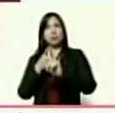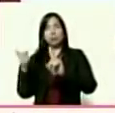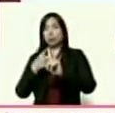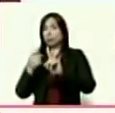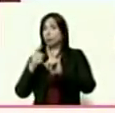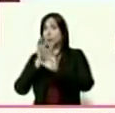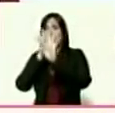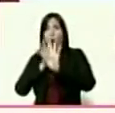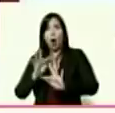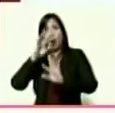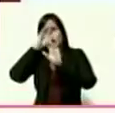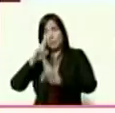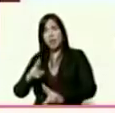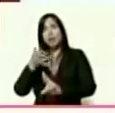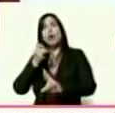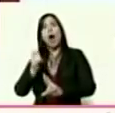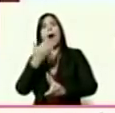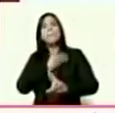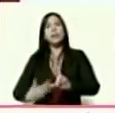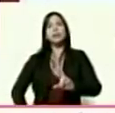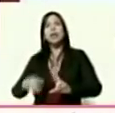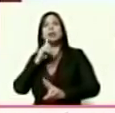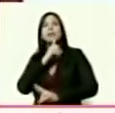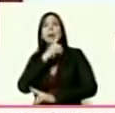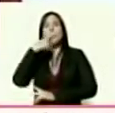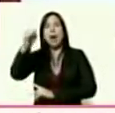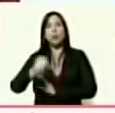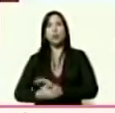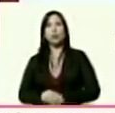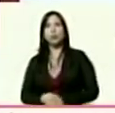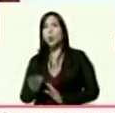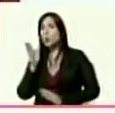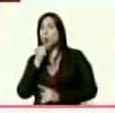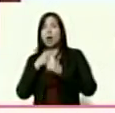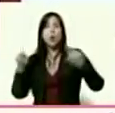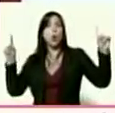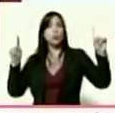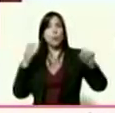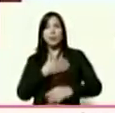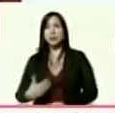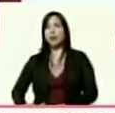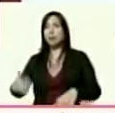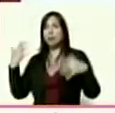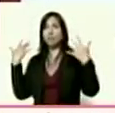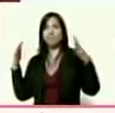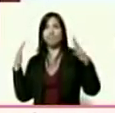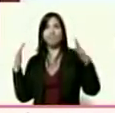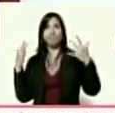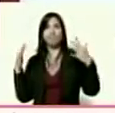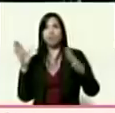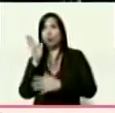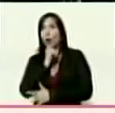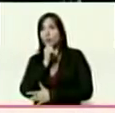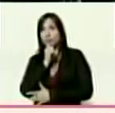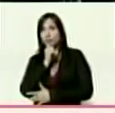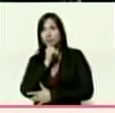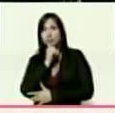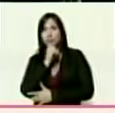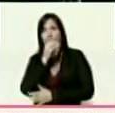mecanismo de respeto, ya que hay un presidente que se llama Nicolás Maduro Moro, no hay otro presidente. No hay.